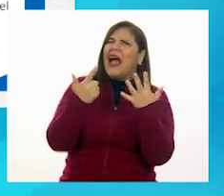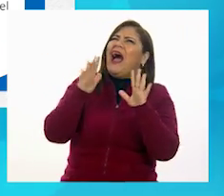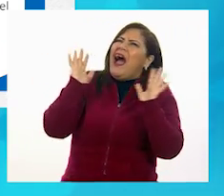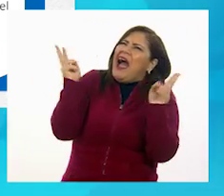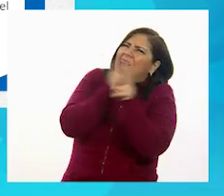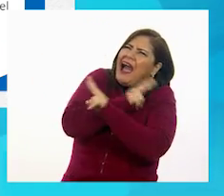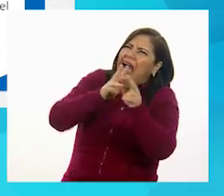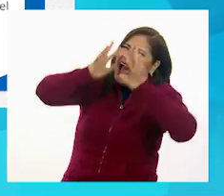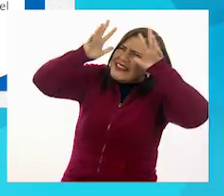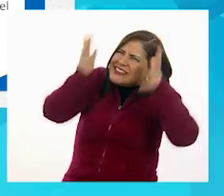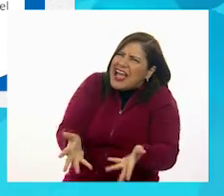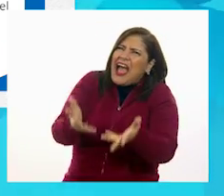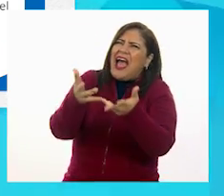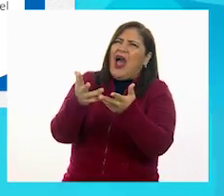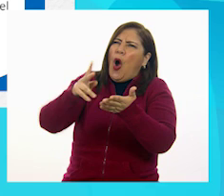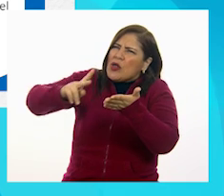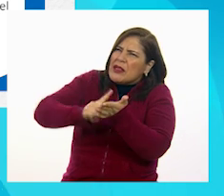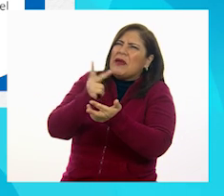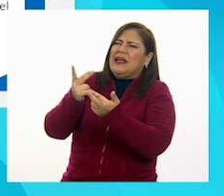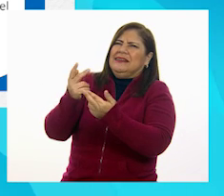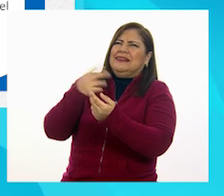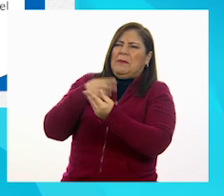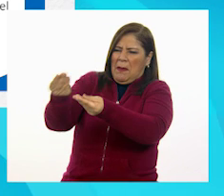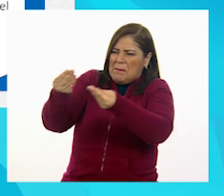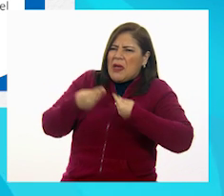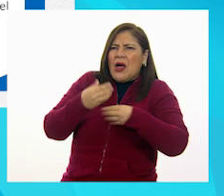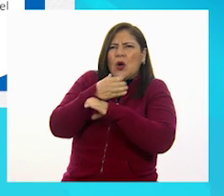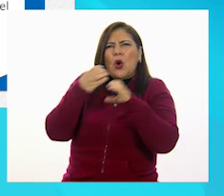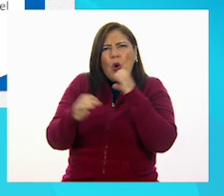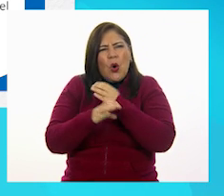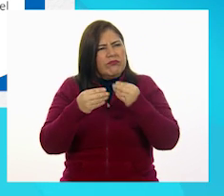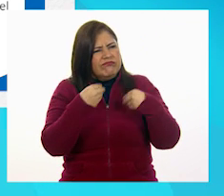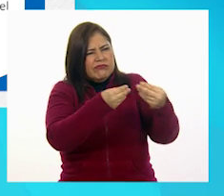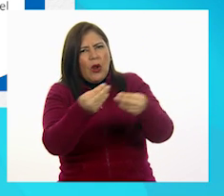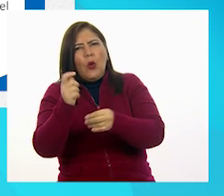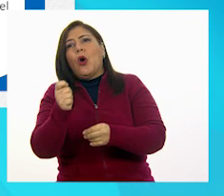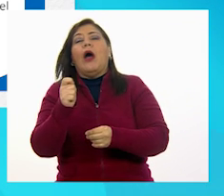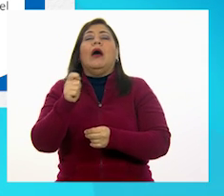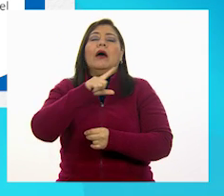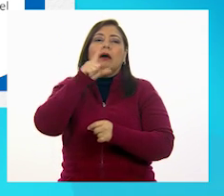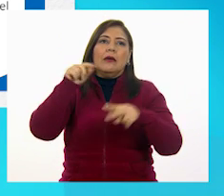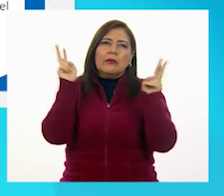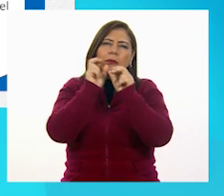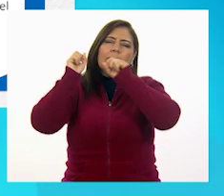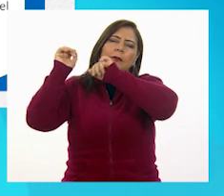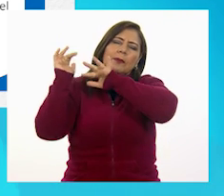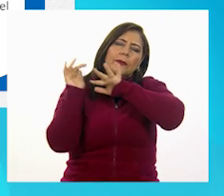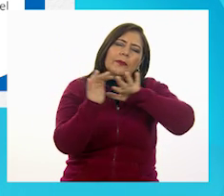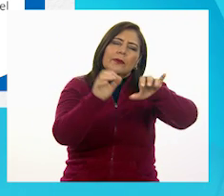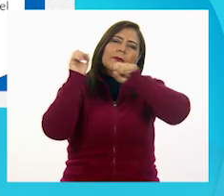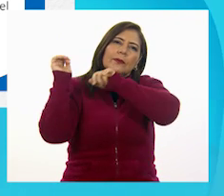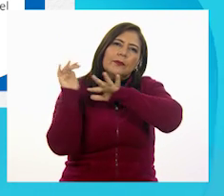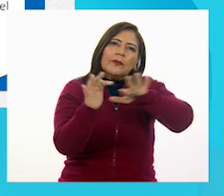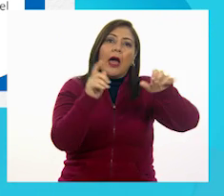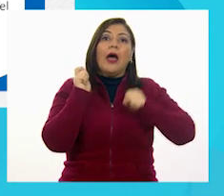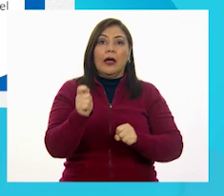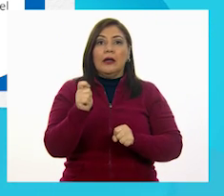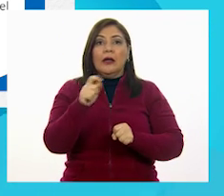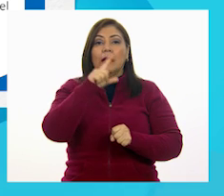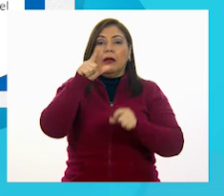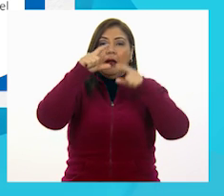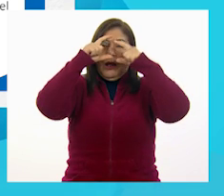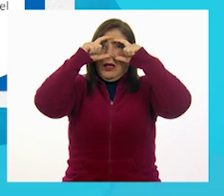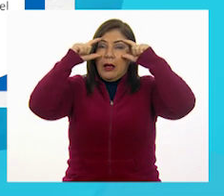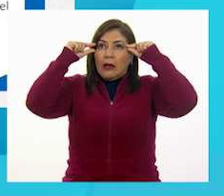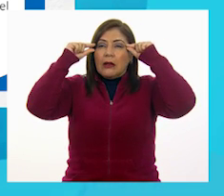les devolviera todas sus cosas. Entonces el viento sopló y sopló, pero el antifaz del ladrón le cayó al